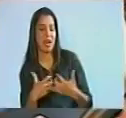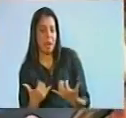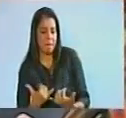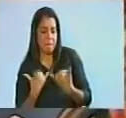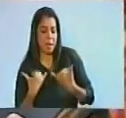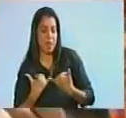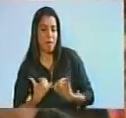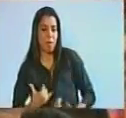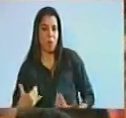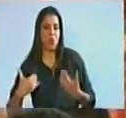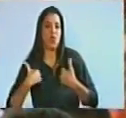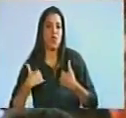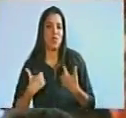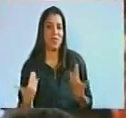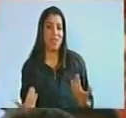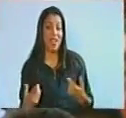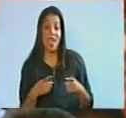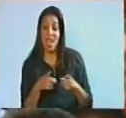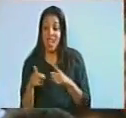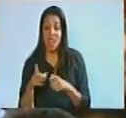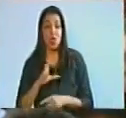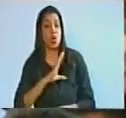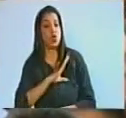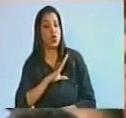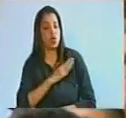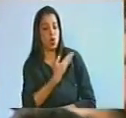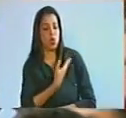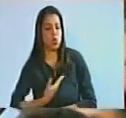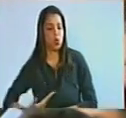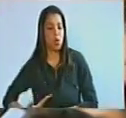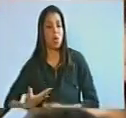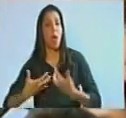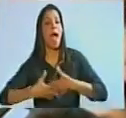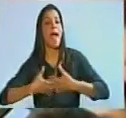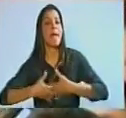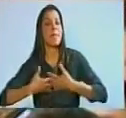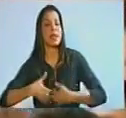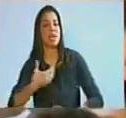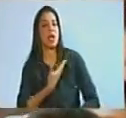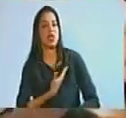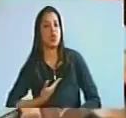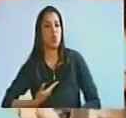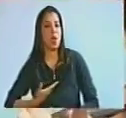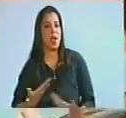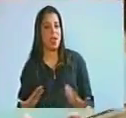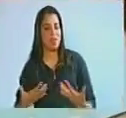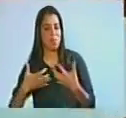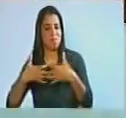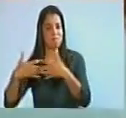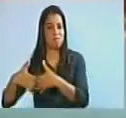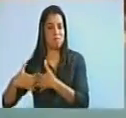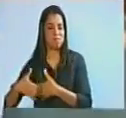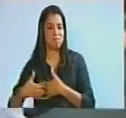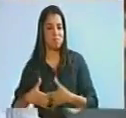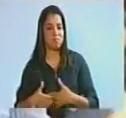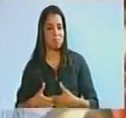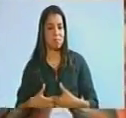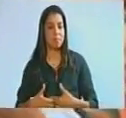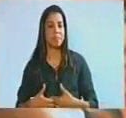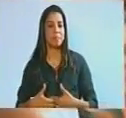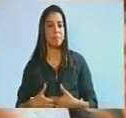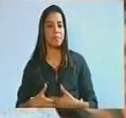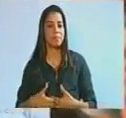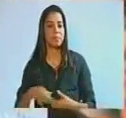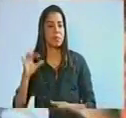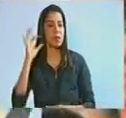mismos, porque ellos son los dueños de los medios de producción. Y las señoras salían a